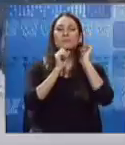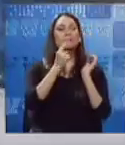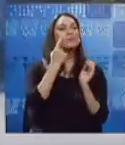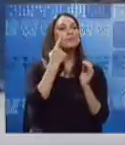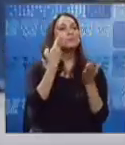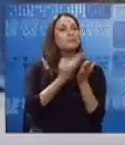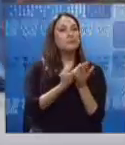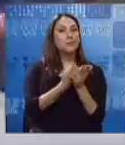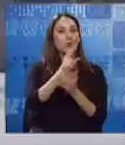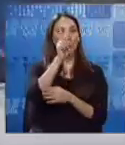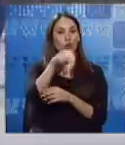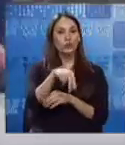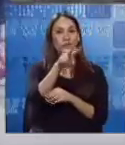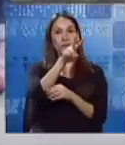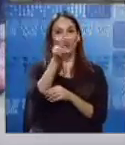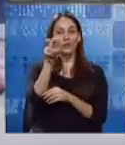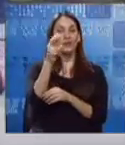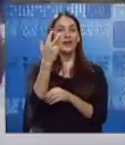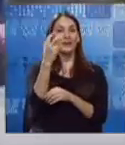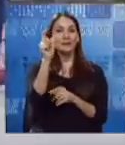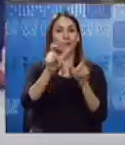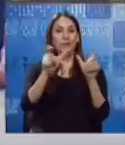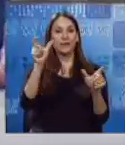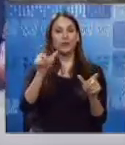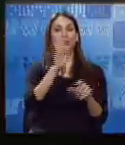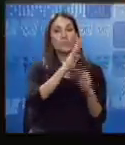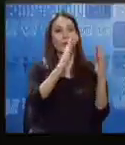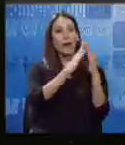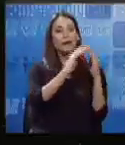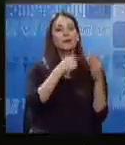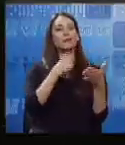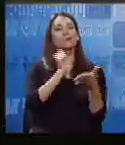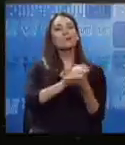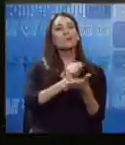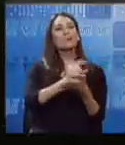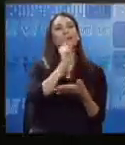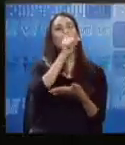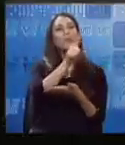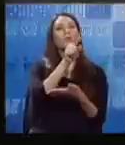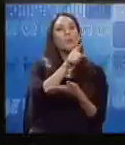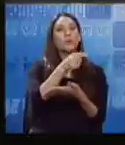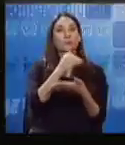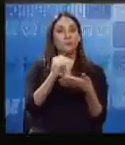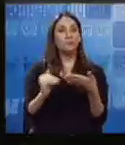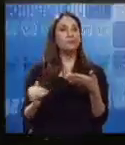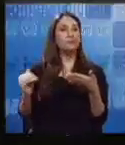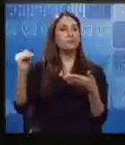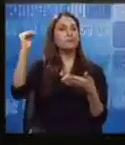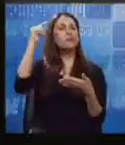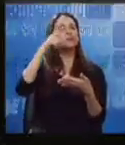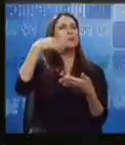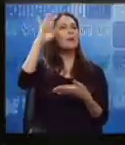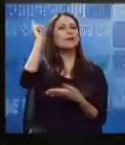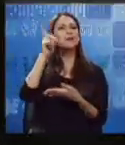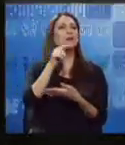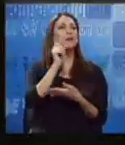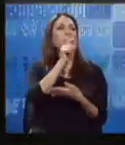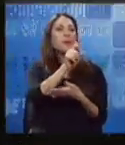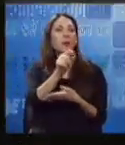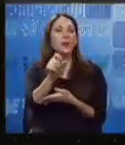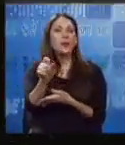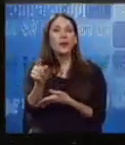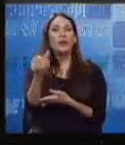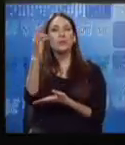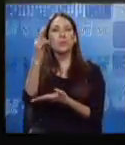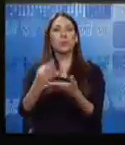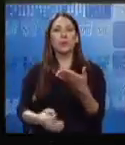muestra de 2.213 personas en sus domicilios. Los resultados sitúan al candidato por Alianza País, Lenín Moreno, en primer